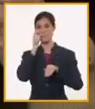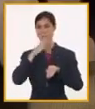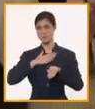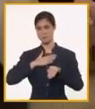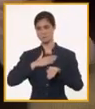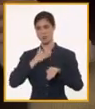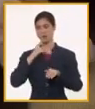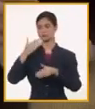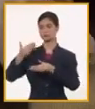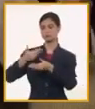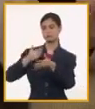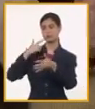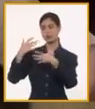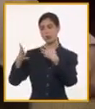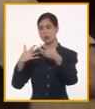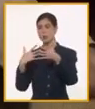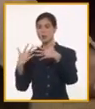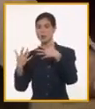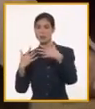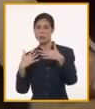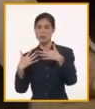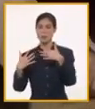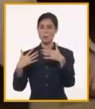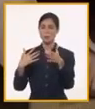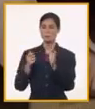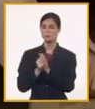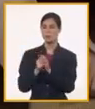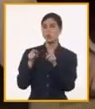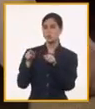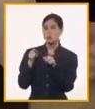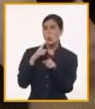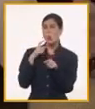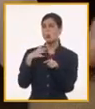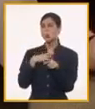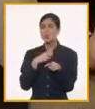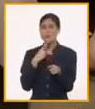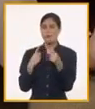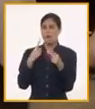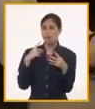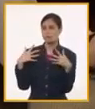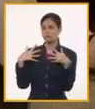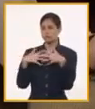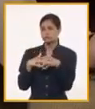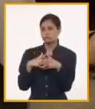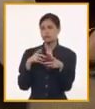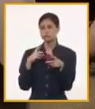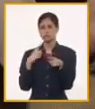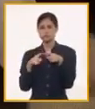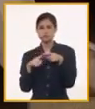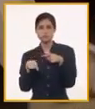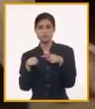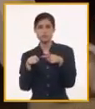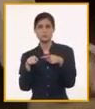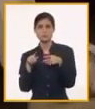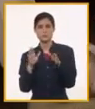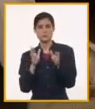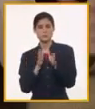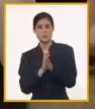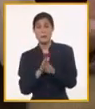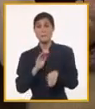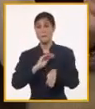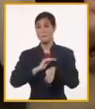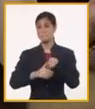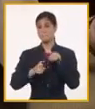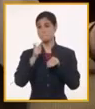para ver si él tenía dentro de los vínculos que él tenía también. Y mi hermano no me ayudó porque era mi hermano, lógico.